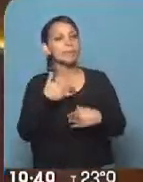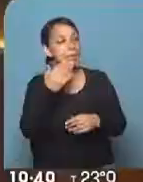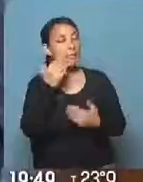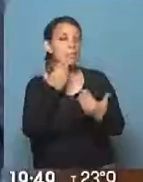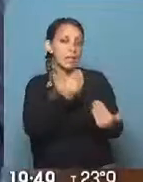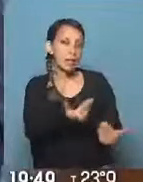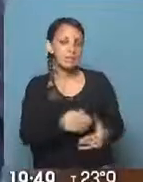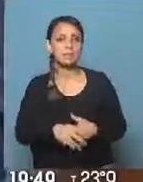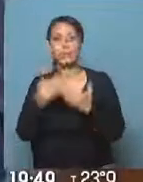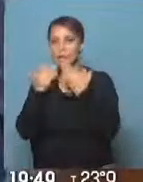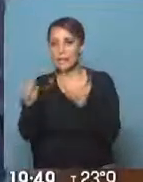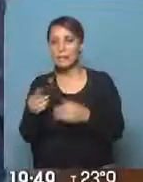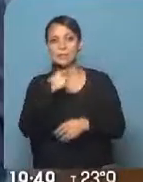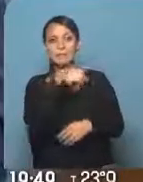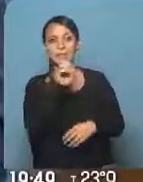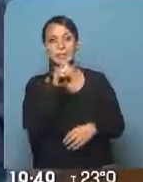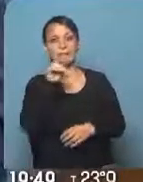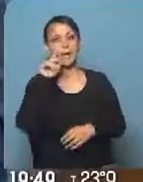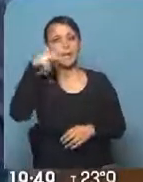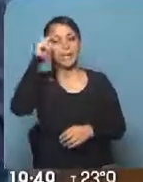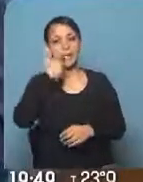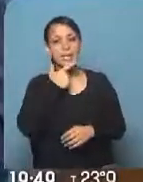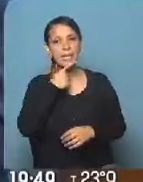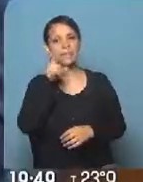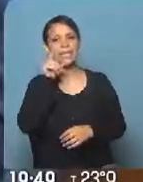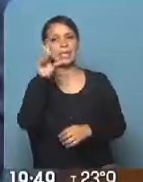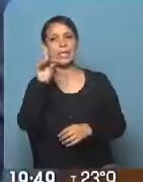gracias a vos la senadora inés brizuela y doria en noticiero central de la televisión pública